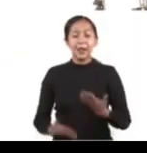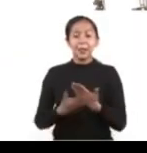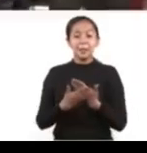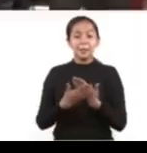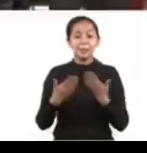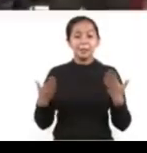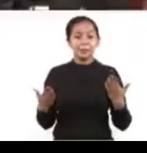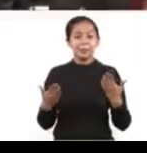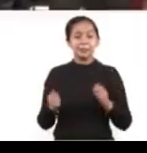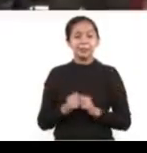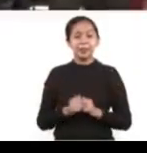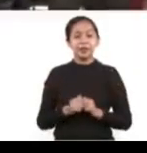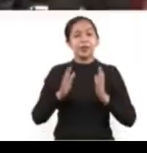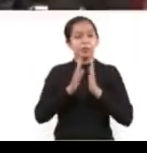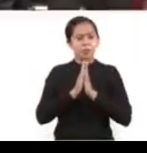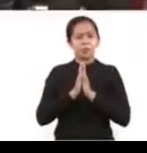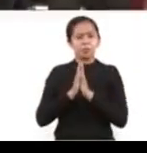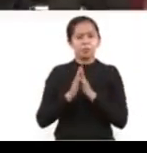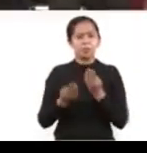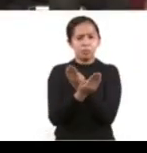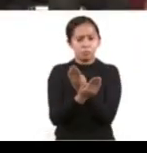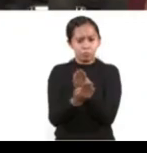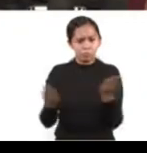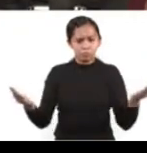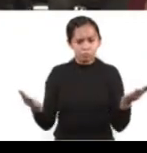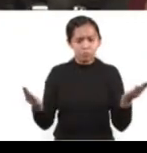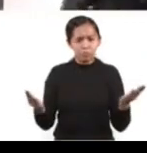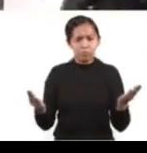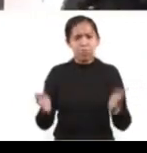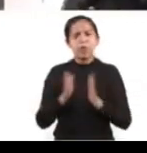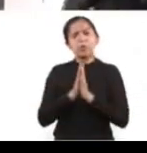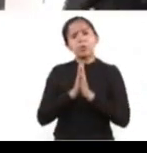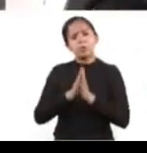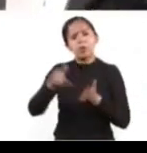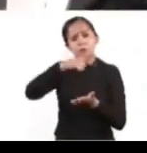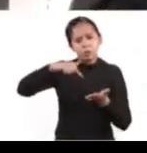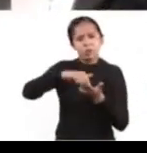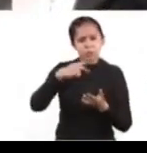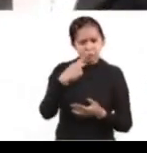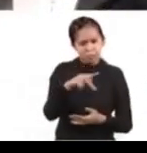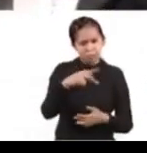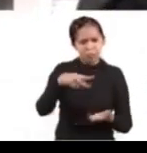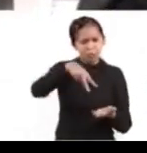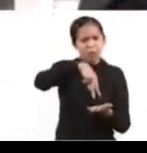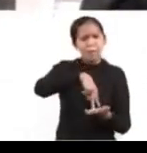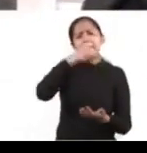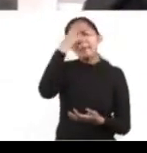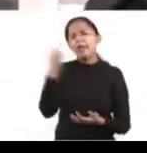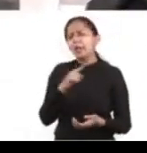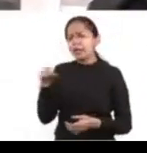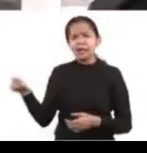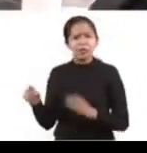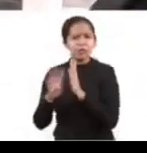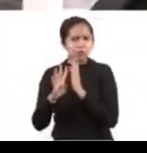Vamos a pedirles a nuestros respetables participantes que se colocan en sus lugares, por favor, para dar paso a todos los campeones.